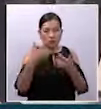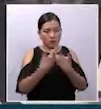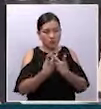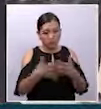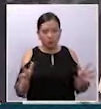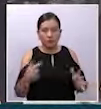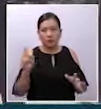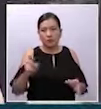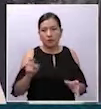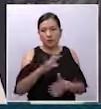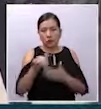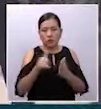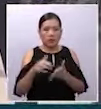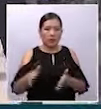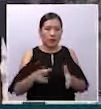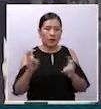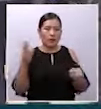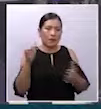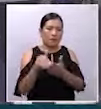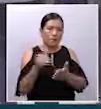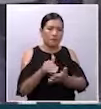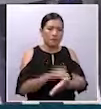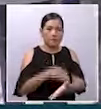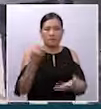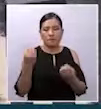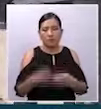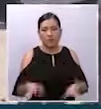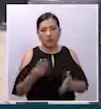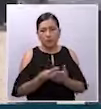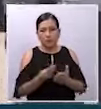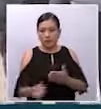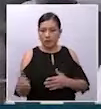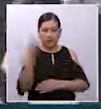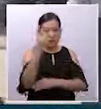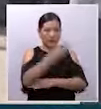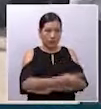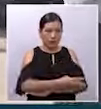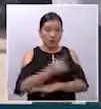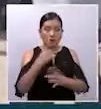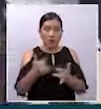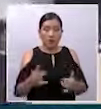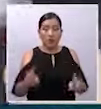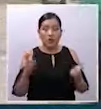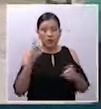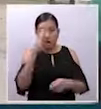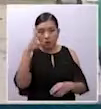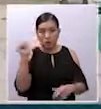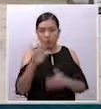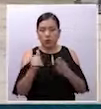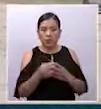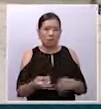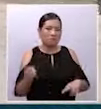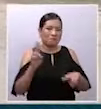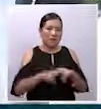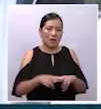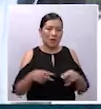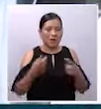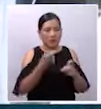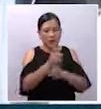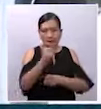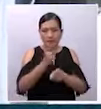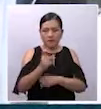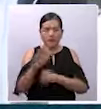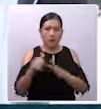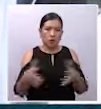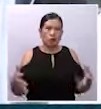que generaron millonarias pérdidas estos días. Cochabamba es la más afectada por los bloqueos, no solamente el país, lo